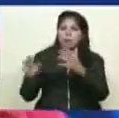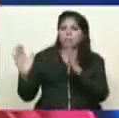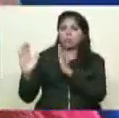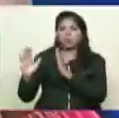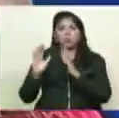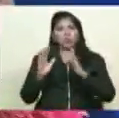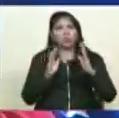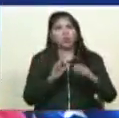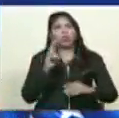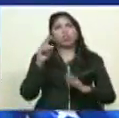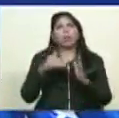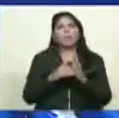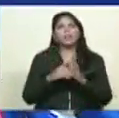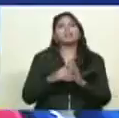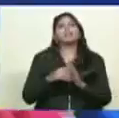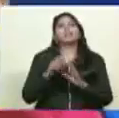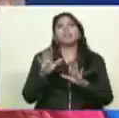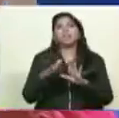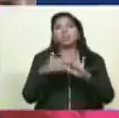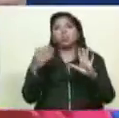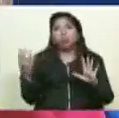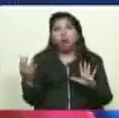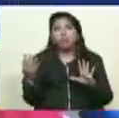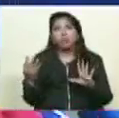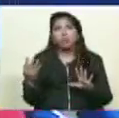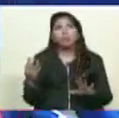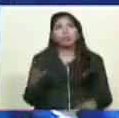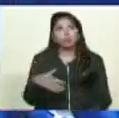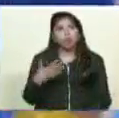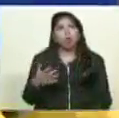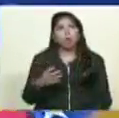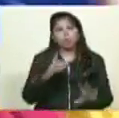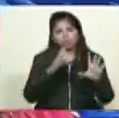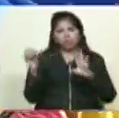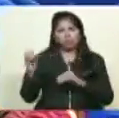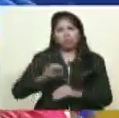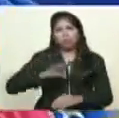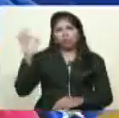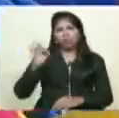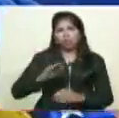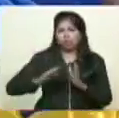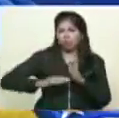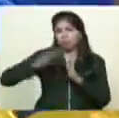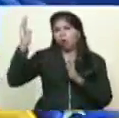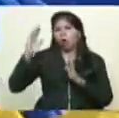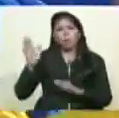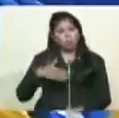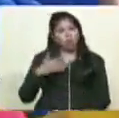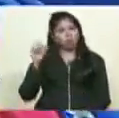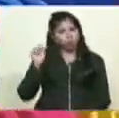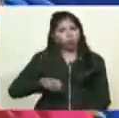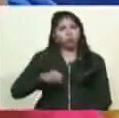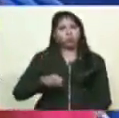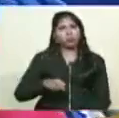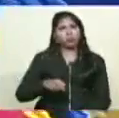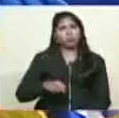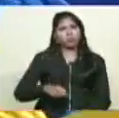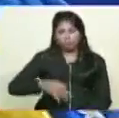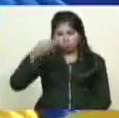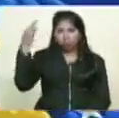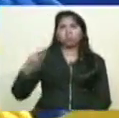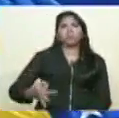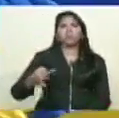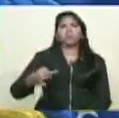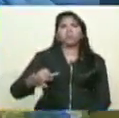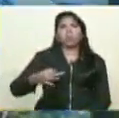2017-2018-2019 a 128.000, podemos nosotros incrementar la producción un 60% de azúcar a nivel nacional, presidente. Garantizar el 60%